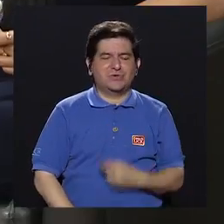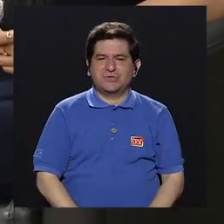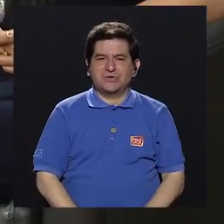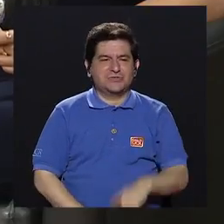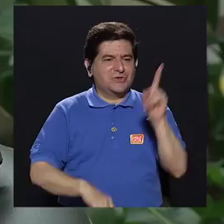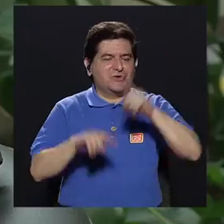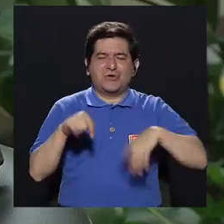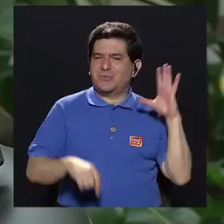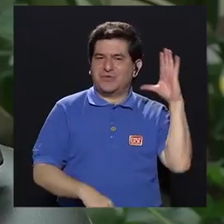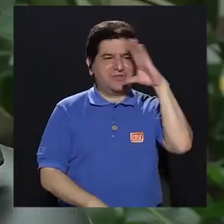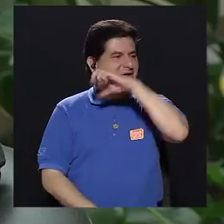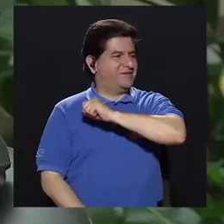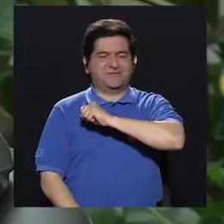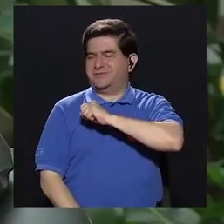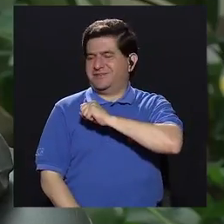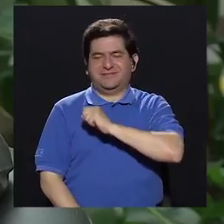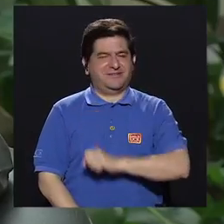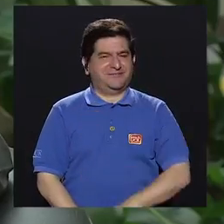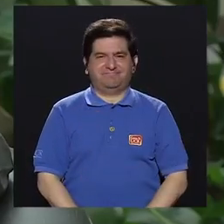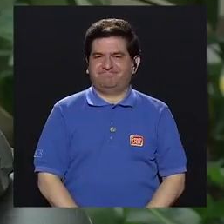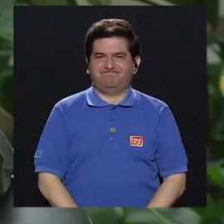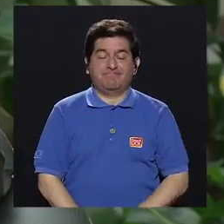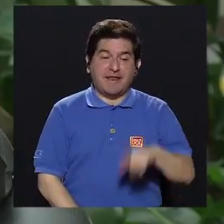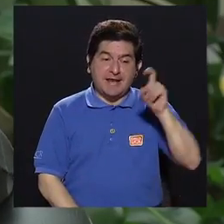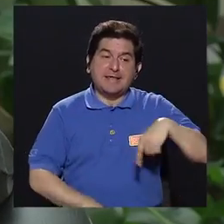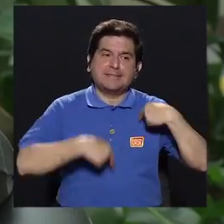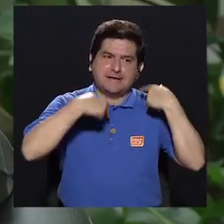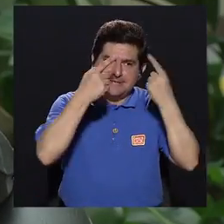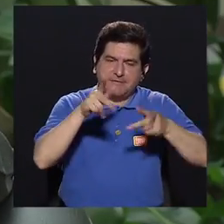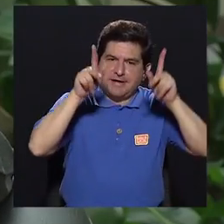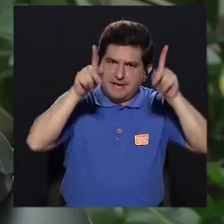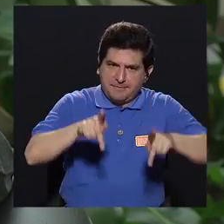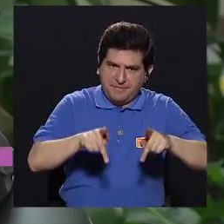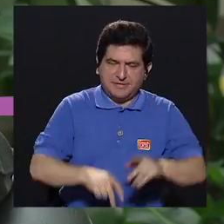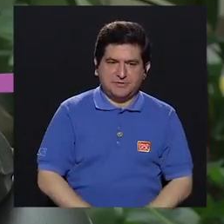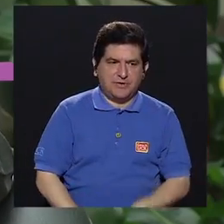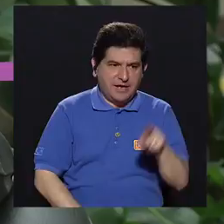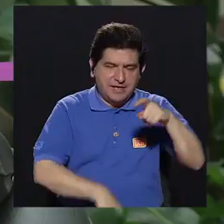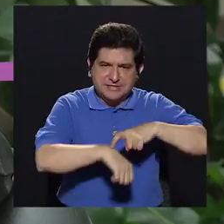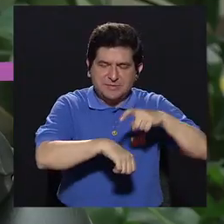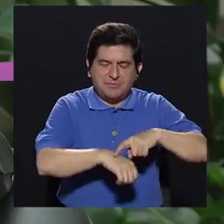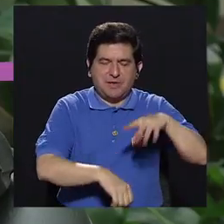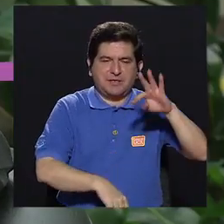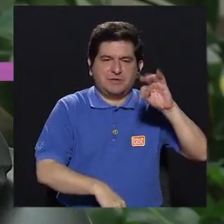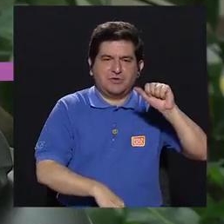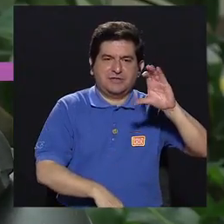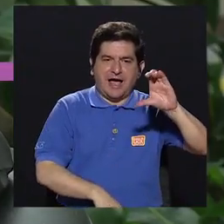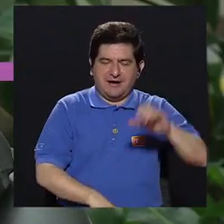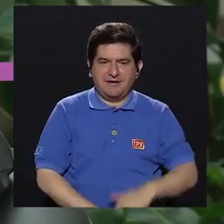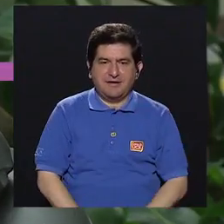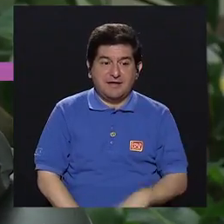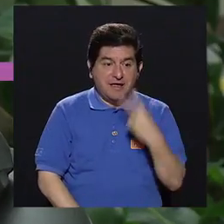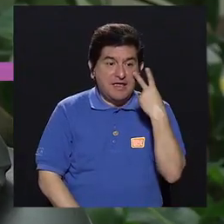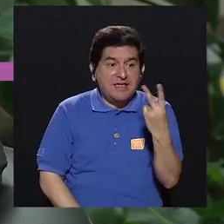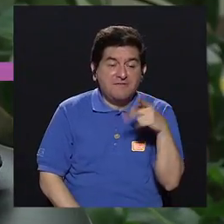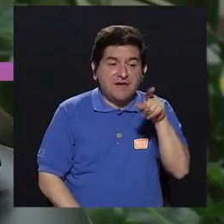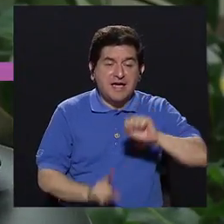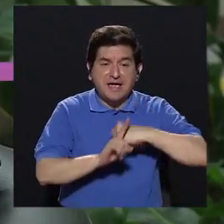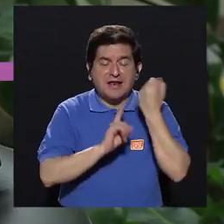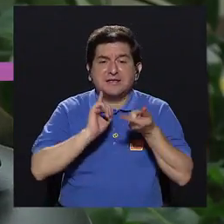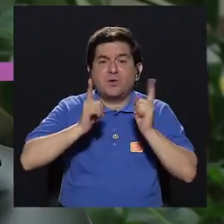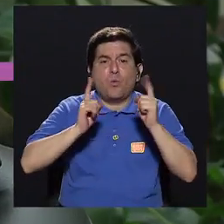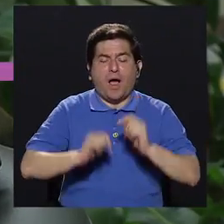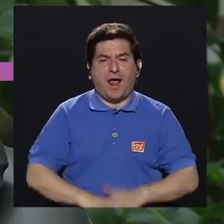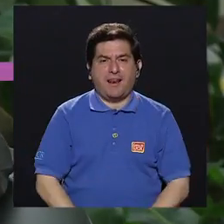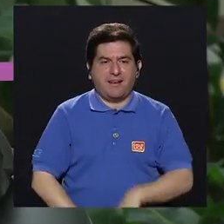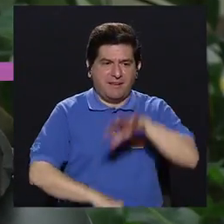poder evidenciar notar. Por eso necesitamos trasladar para poder hacer un TAC y ver qué tipo de evento es el que